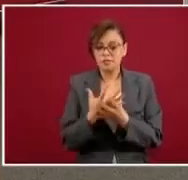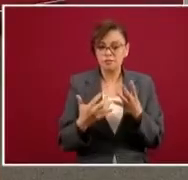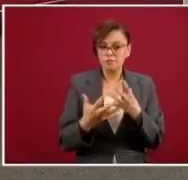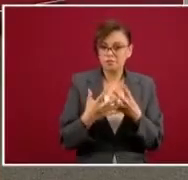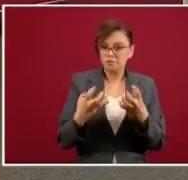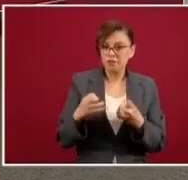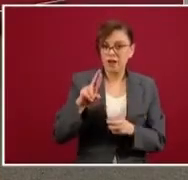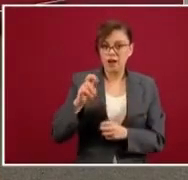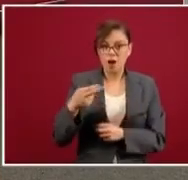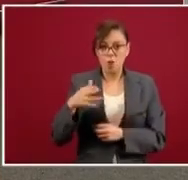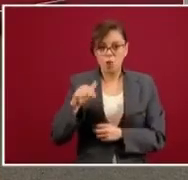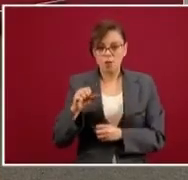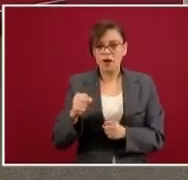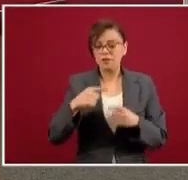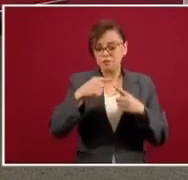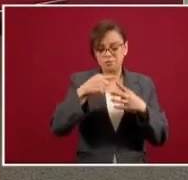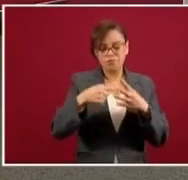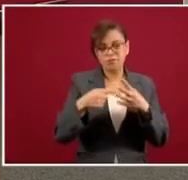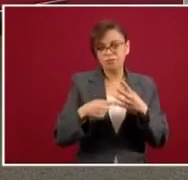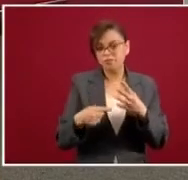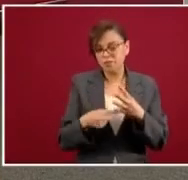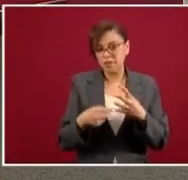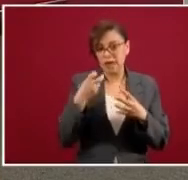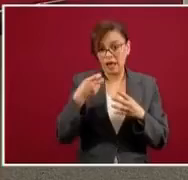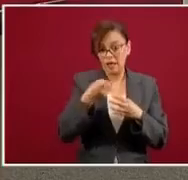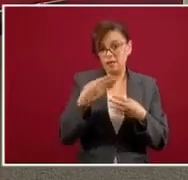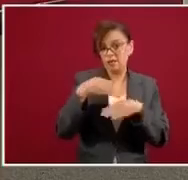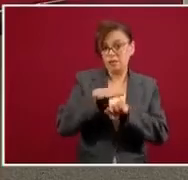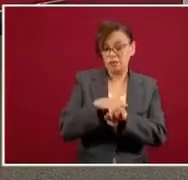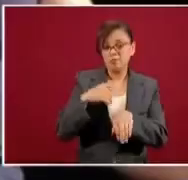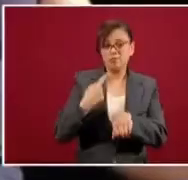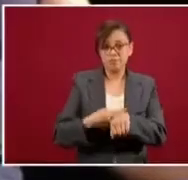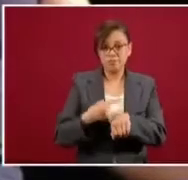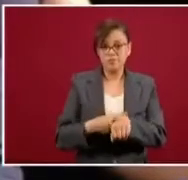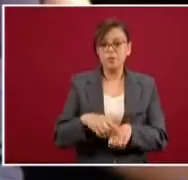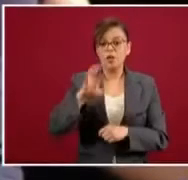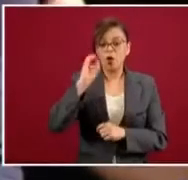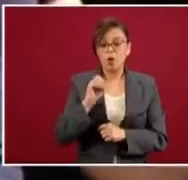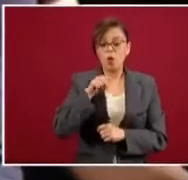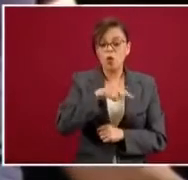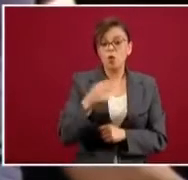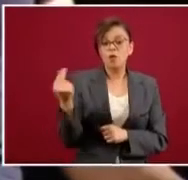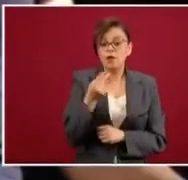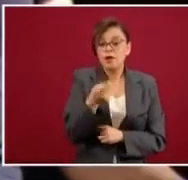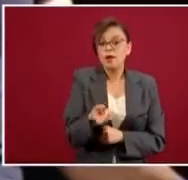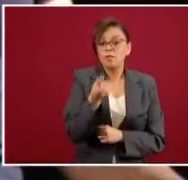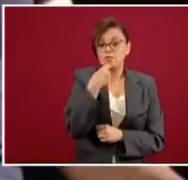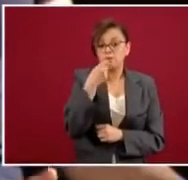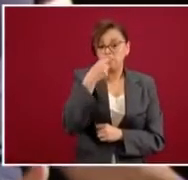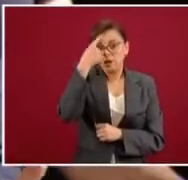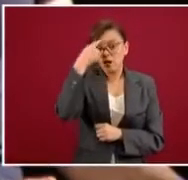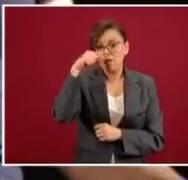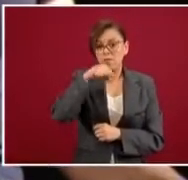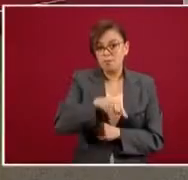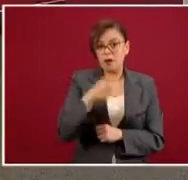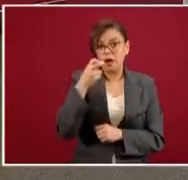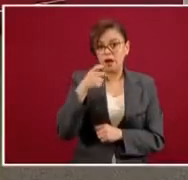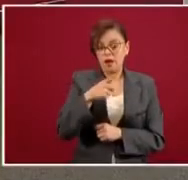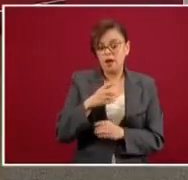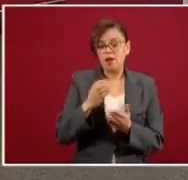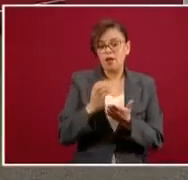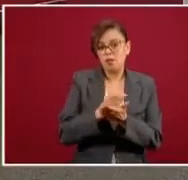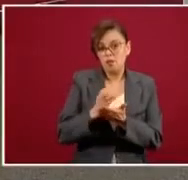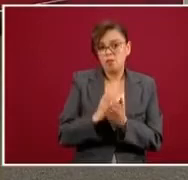otras enfermedades de esta clase, o que utilizan medicamentos inmunosupresores para el tratamiento de este tipo de